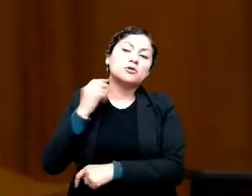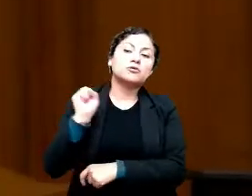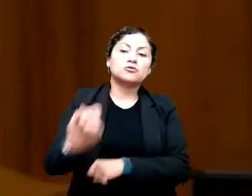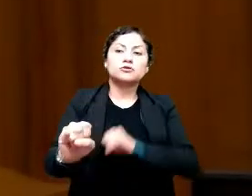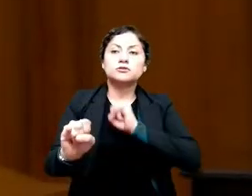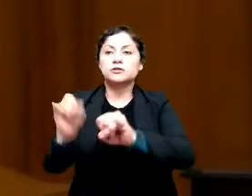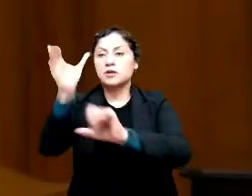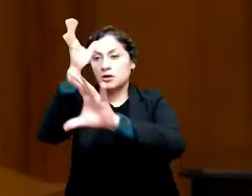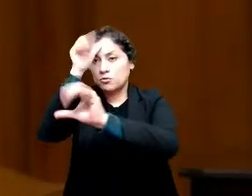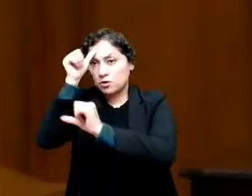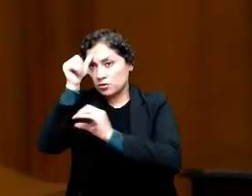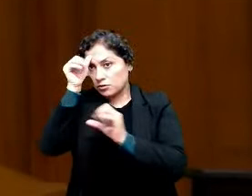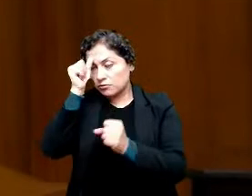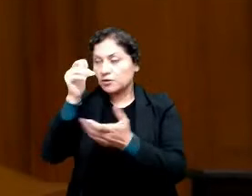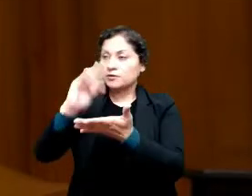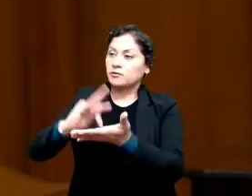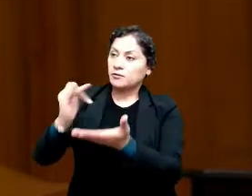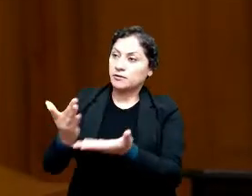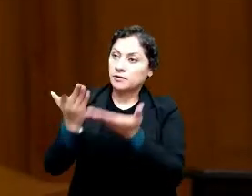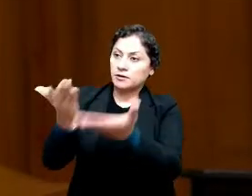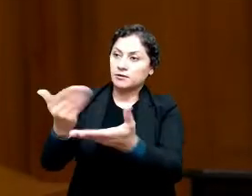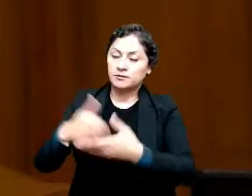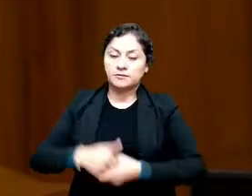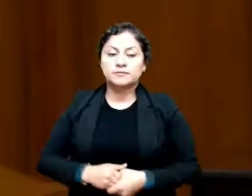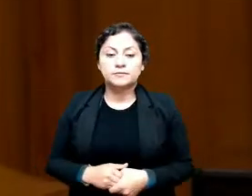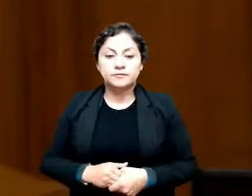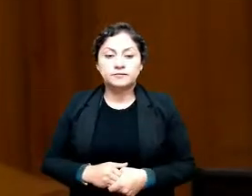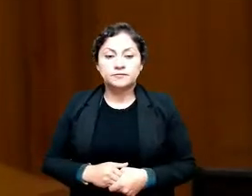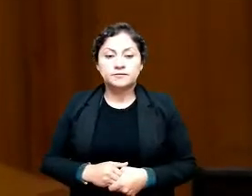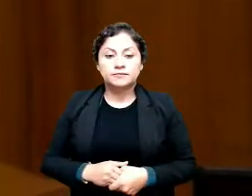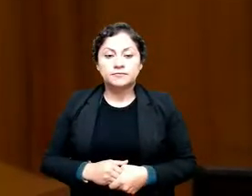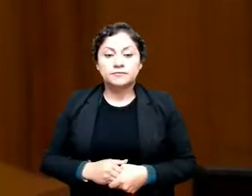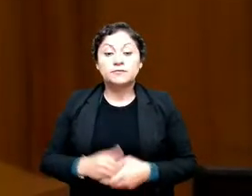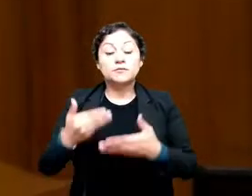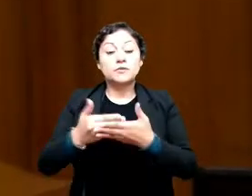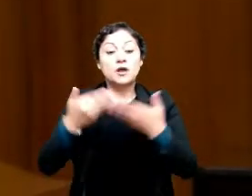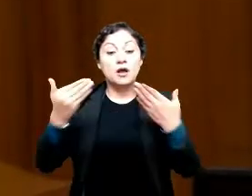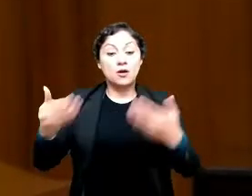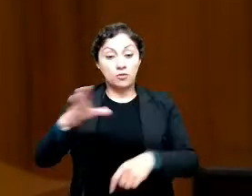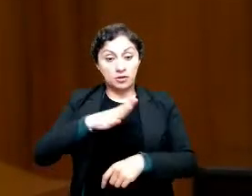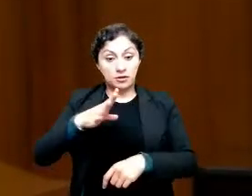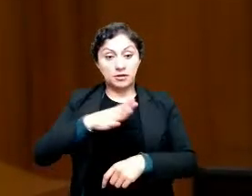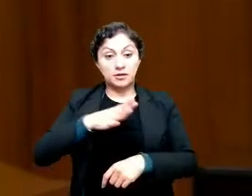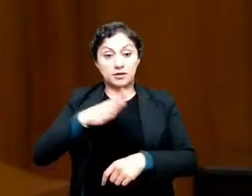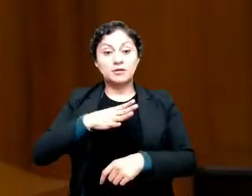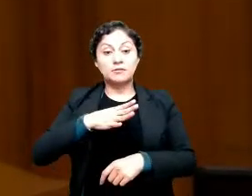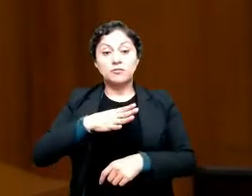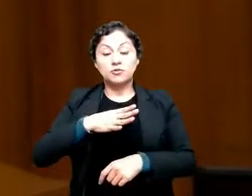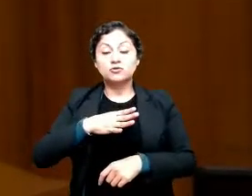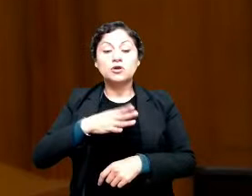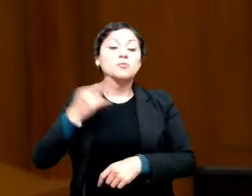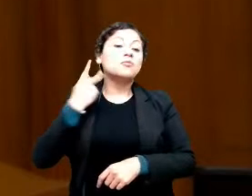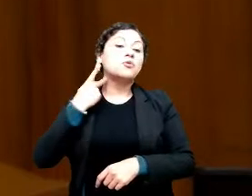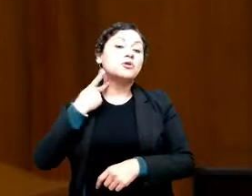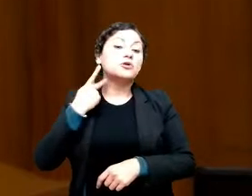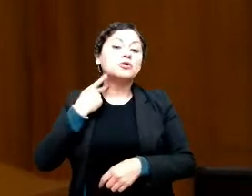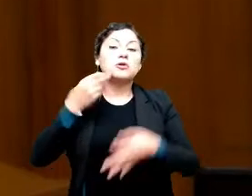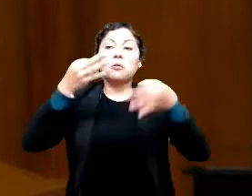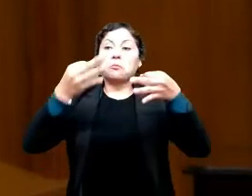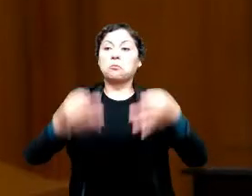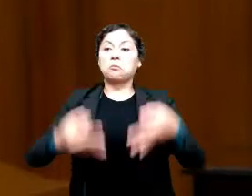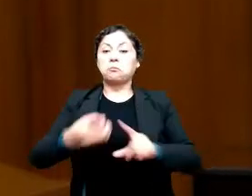agradezco a todos su gran compromiso. Vivimos en un ambiente generalizado de estabilidad política. En